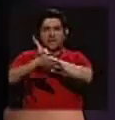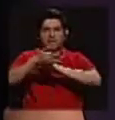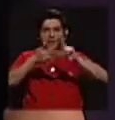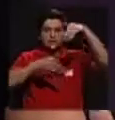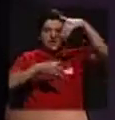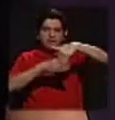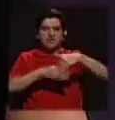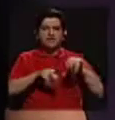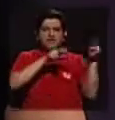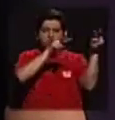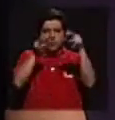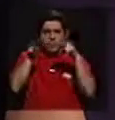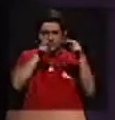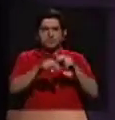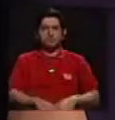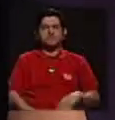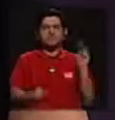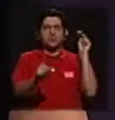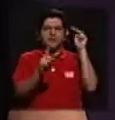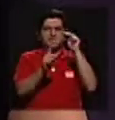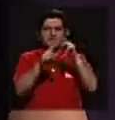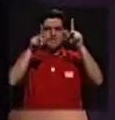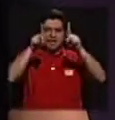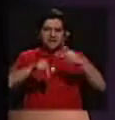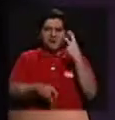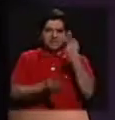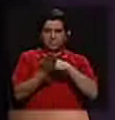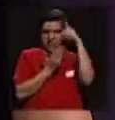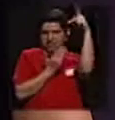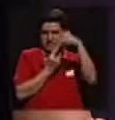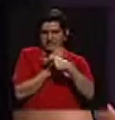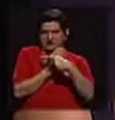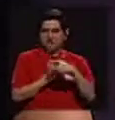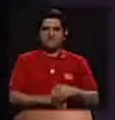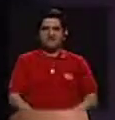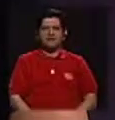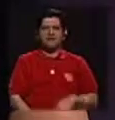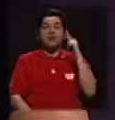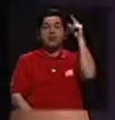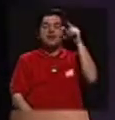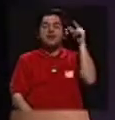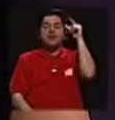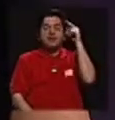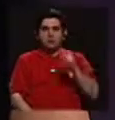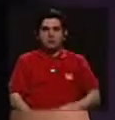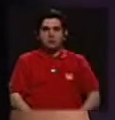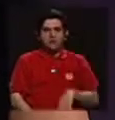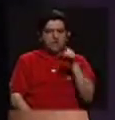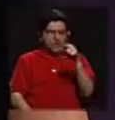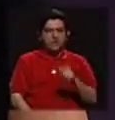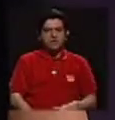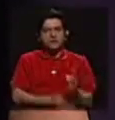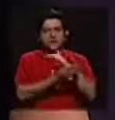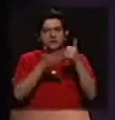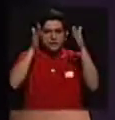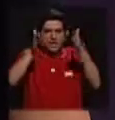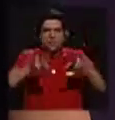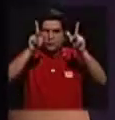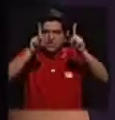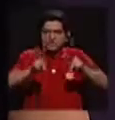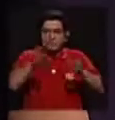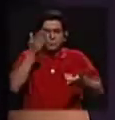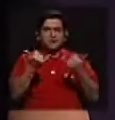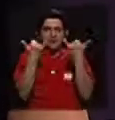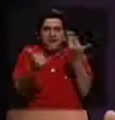el observatorio y un mensaje para nuestro público que, por supuesto, se está, algunos y algunas de ellas